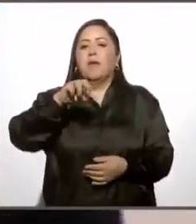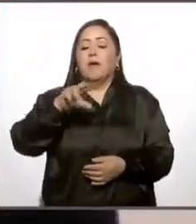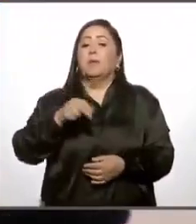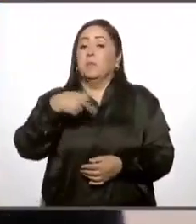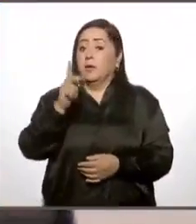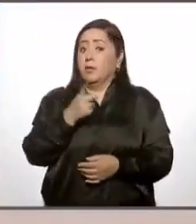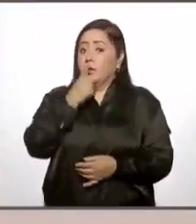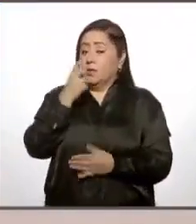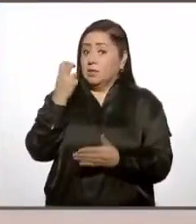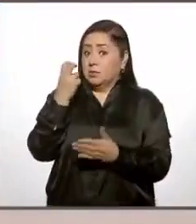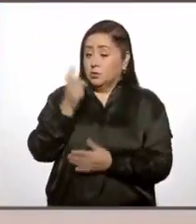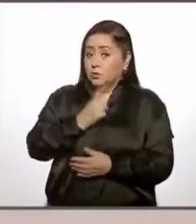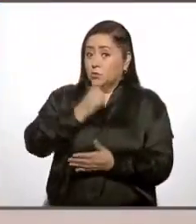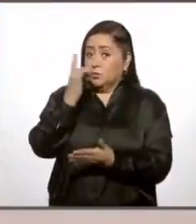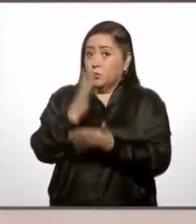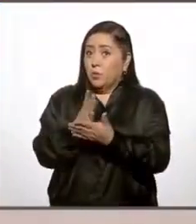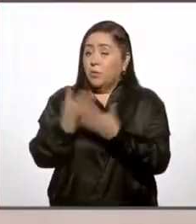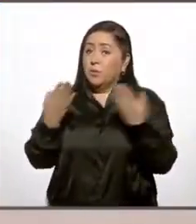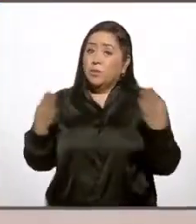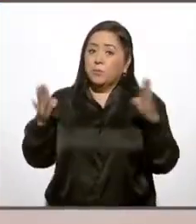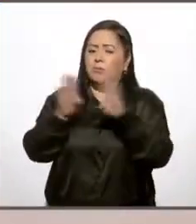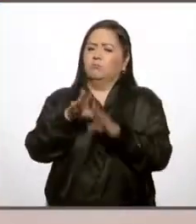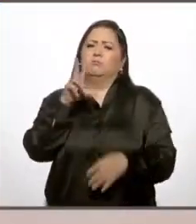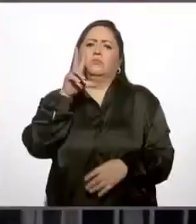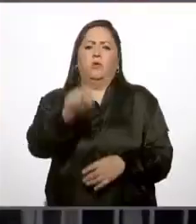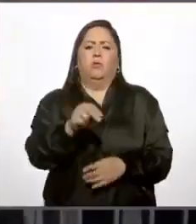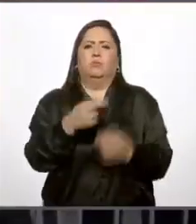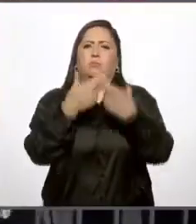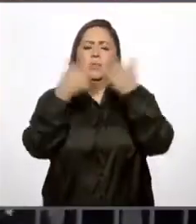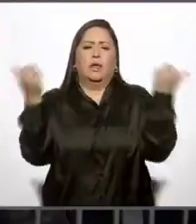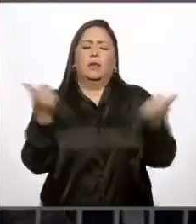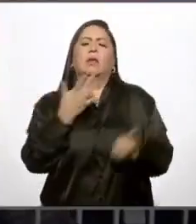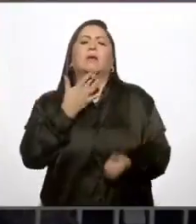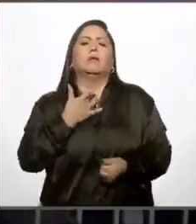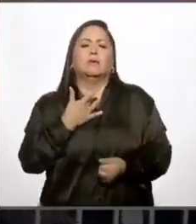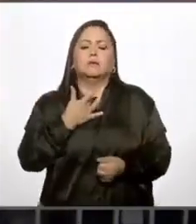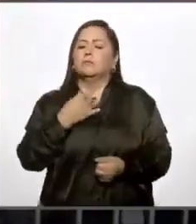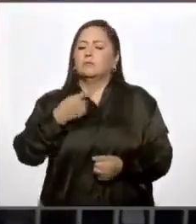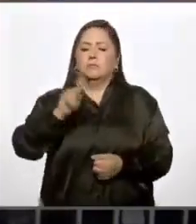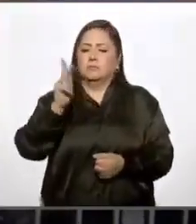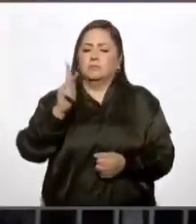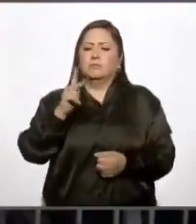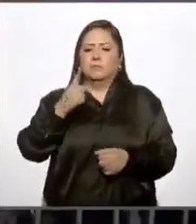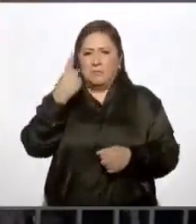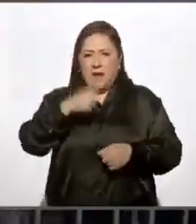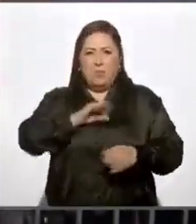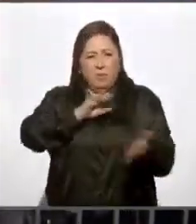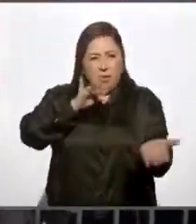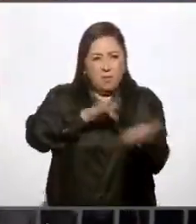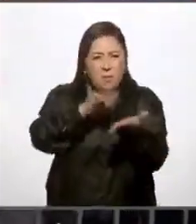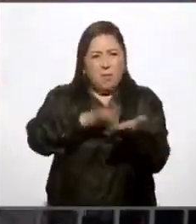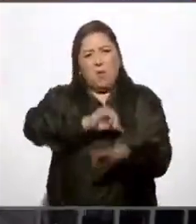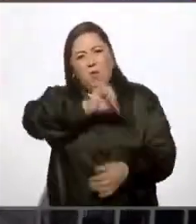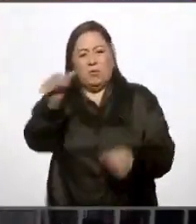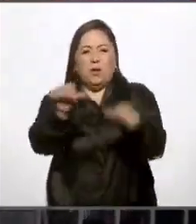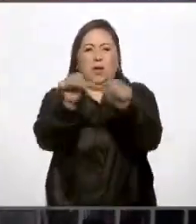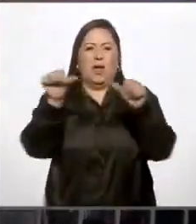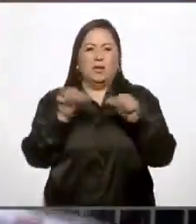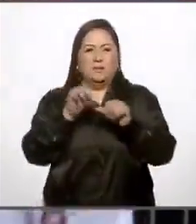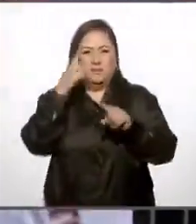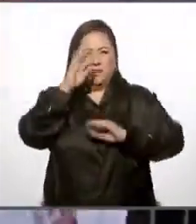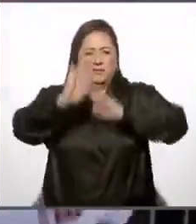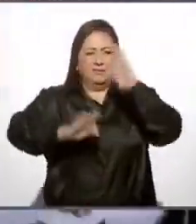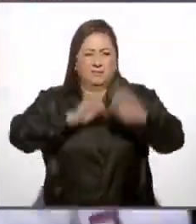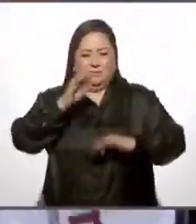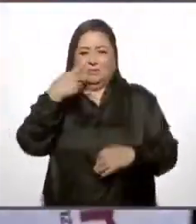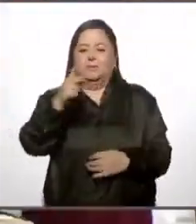no solamente no se cerrará ninguna refinería, sino que se les dará impulso y se apoyará otras áreas estratégicas